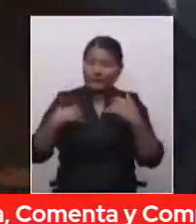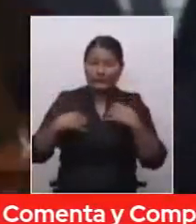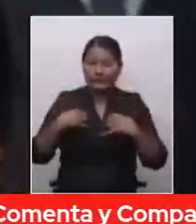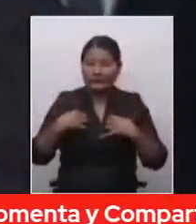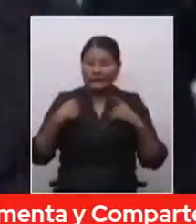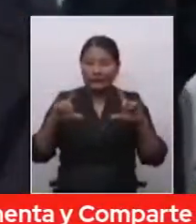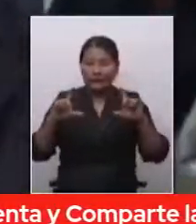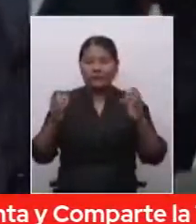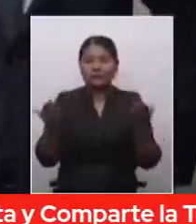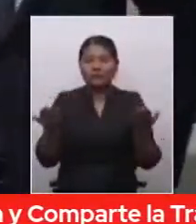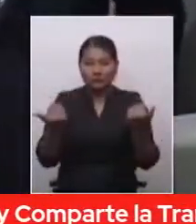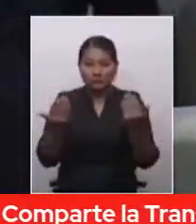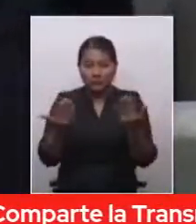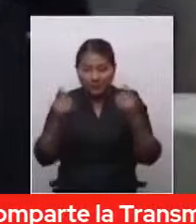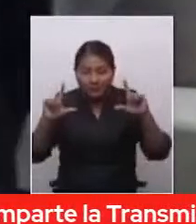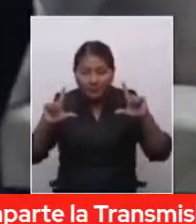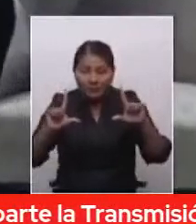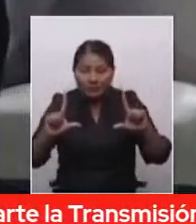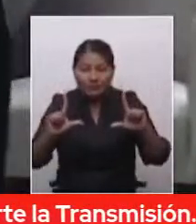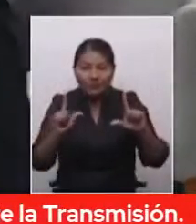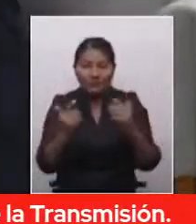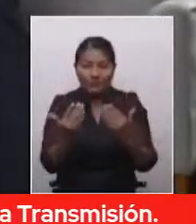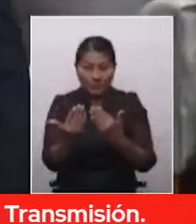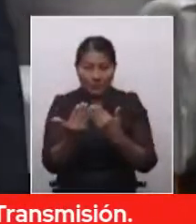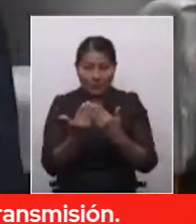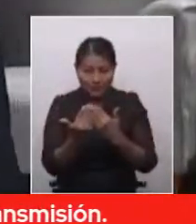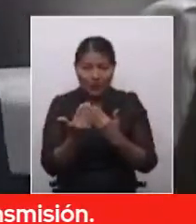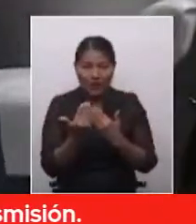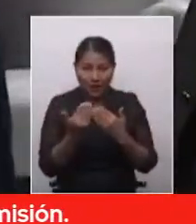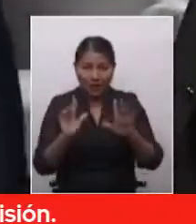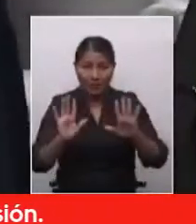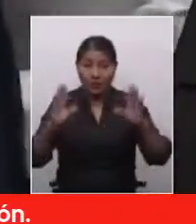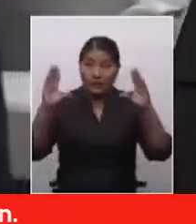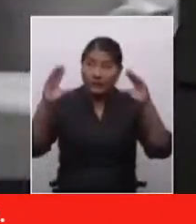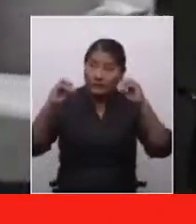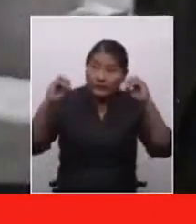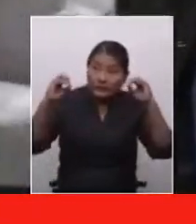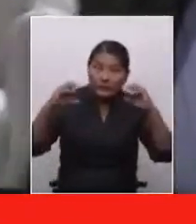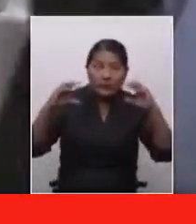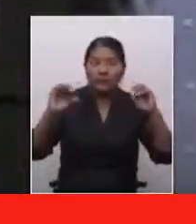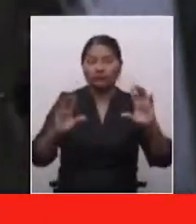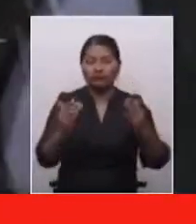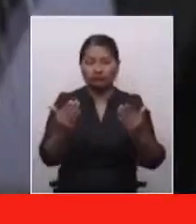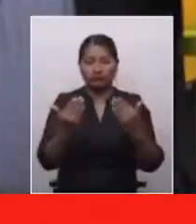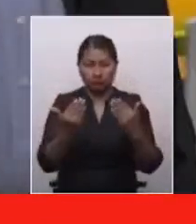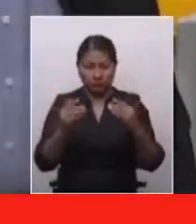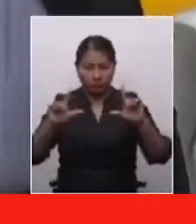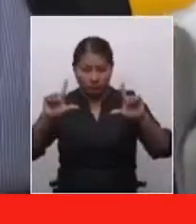los fotógrafos. Sí. Ahí nomás, ahí no se va la luz. Ahí perfecto. También.